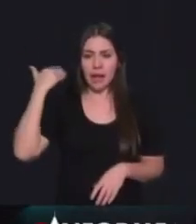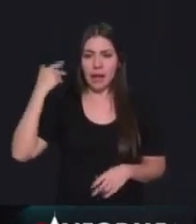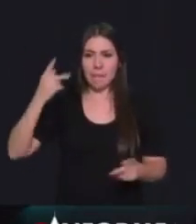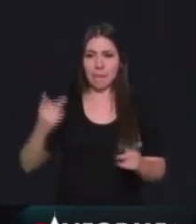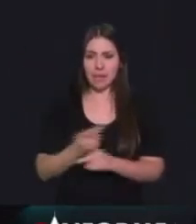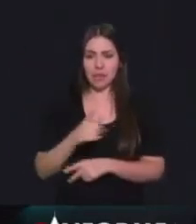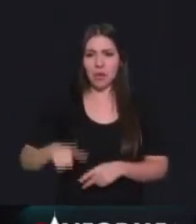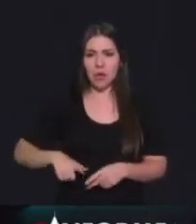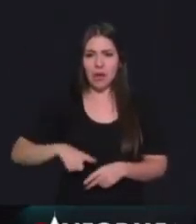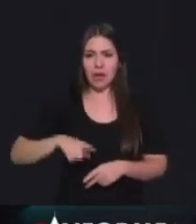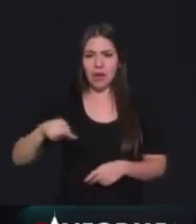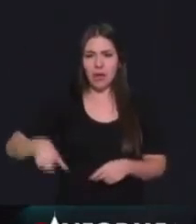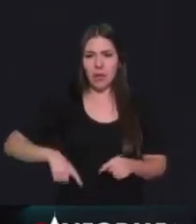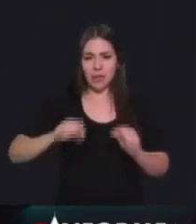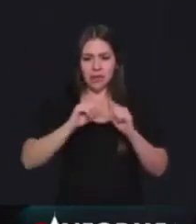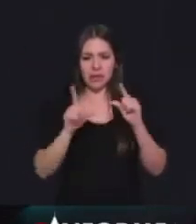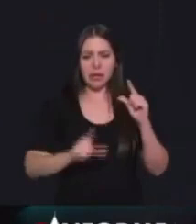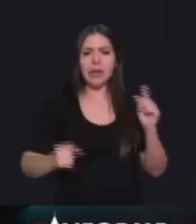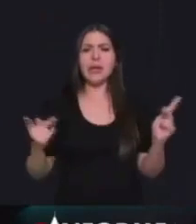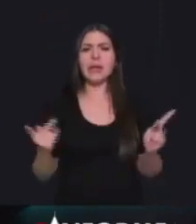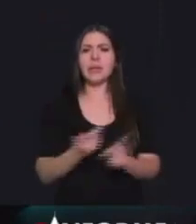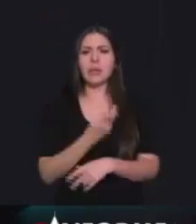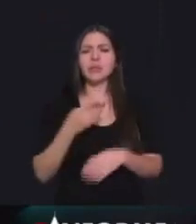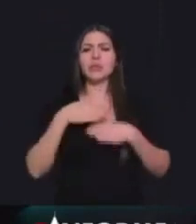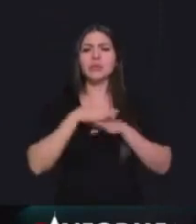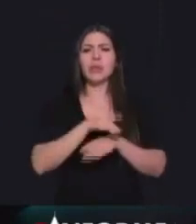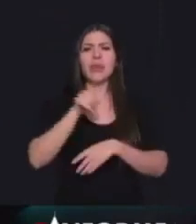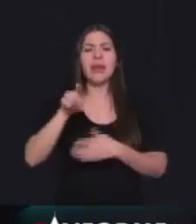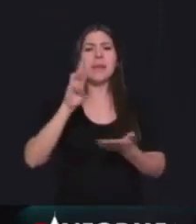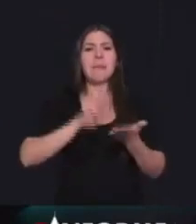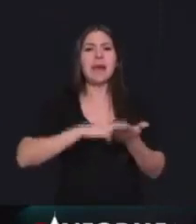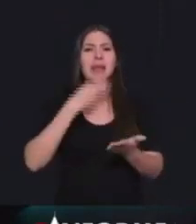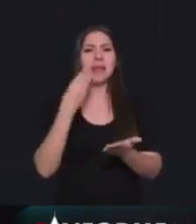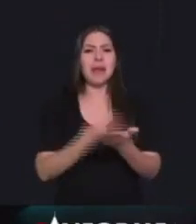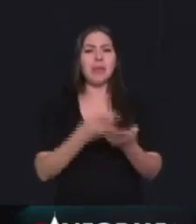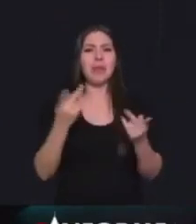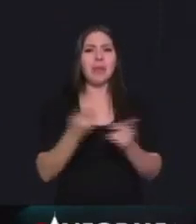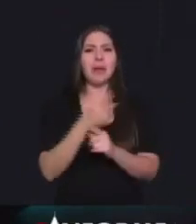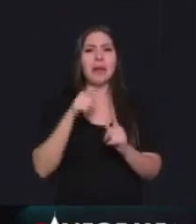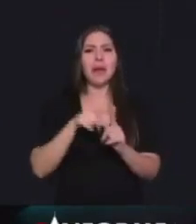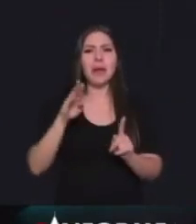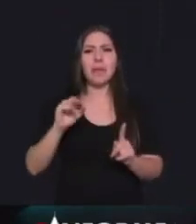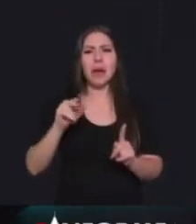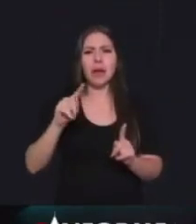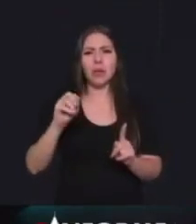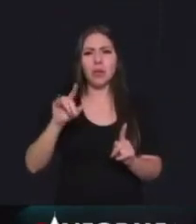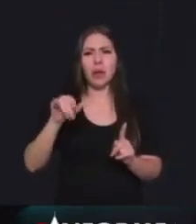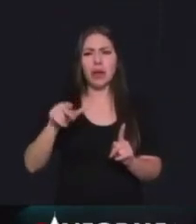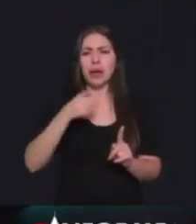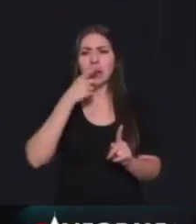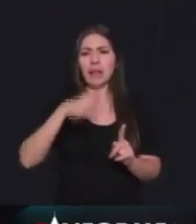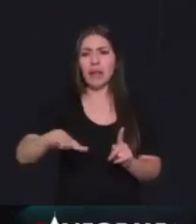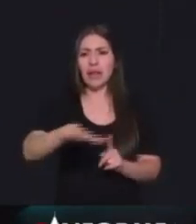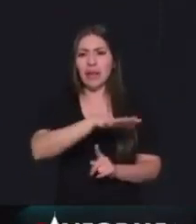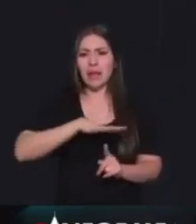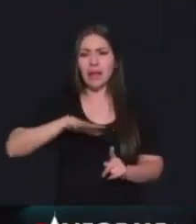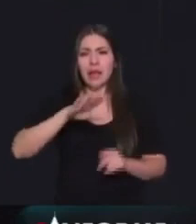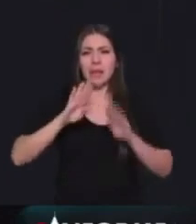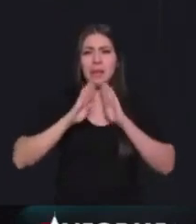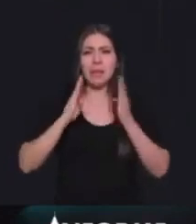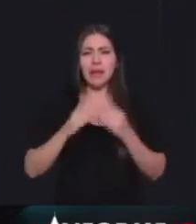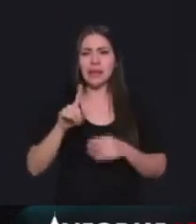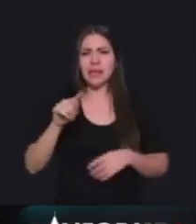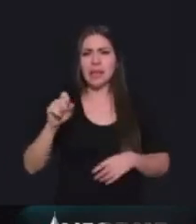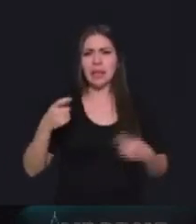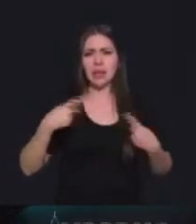administraciones pasadas. El caso de la Bartolina en Matamoros se dice fue un campo de exterminio de los Zetas. Yo creo, y podría ser